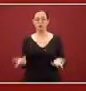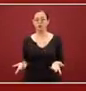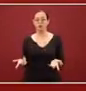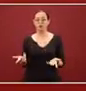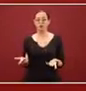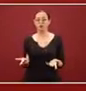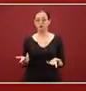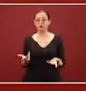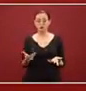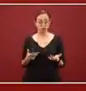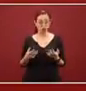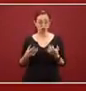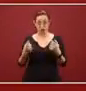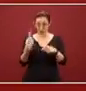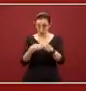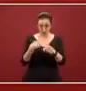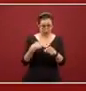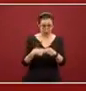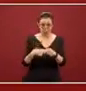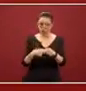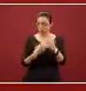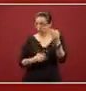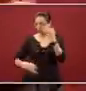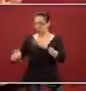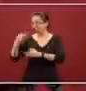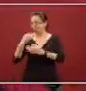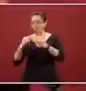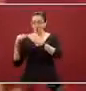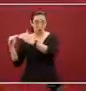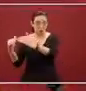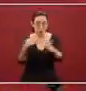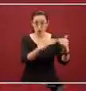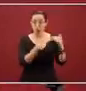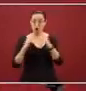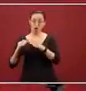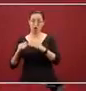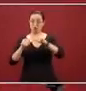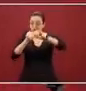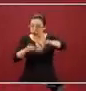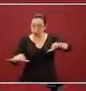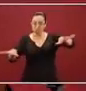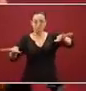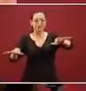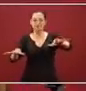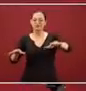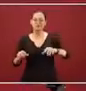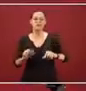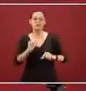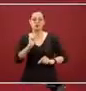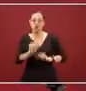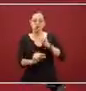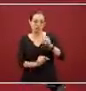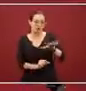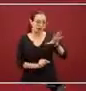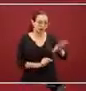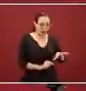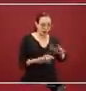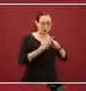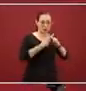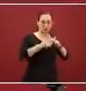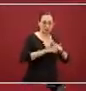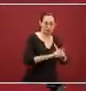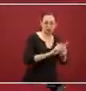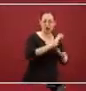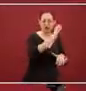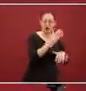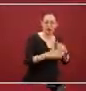todo al mismo tiempo. Esto va a estar ocurriendo en forma de parches en el territorio nacional y el planear anticipadamente